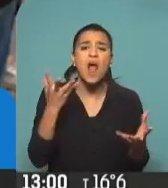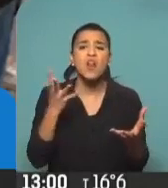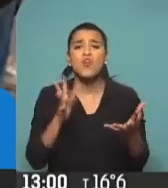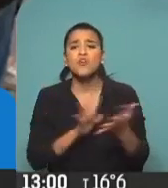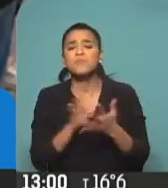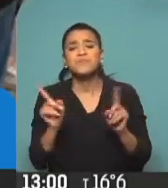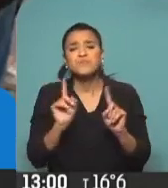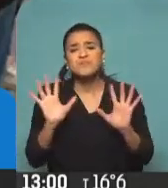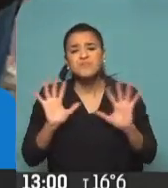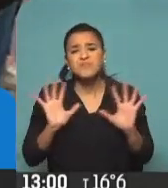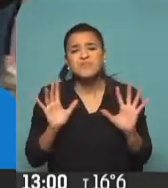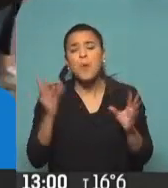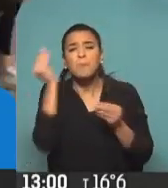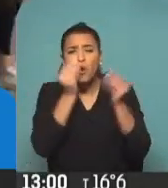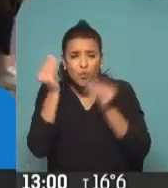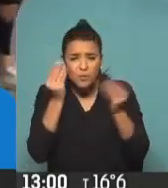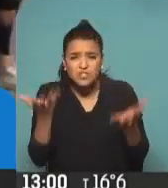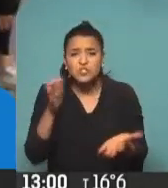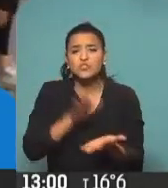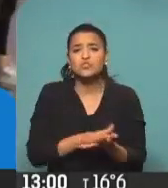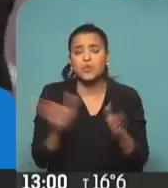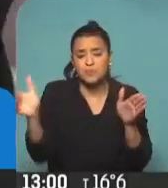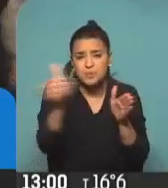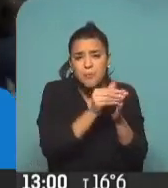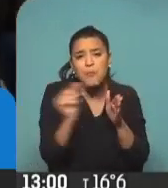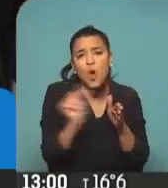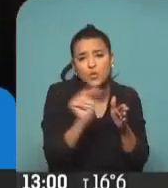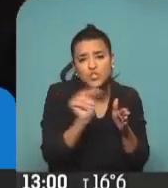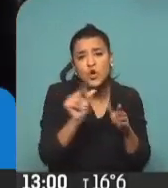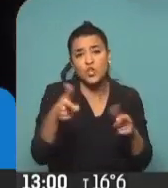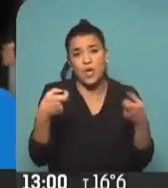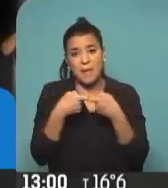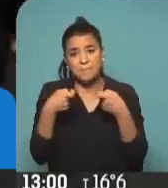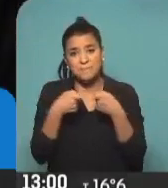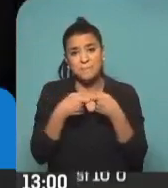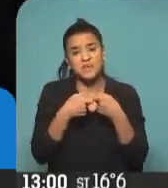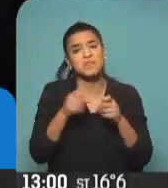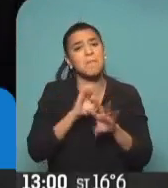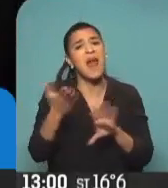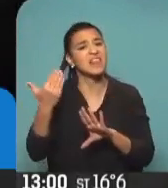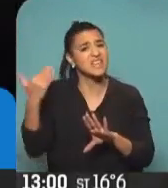manipulación? No, la preocupación tiene que ver con el escrutinio provisorio y con esta empresa que tiene muy malos